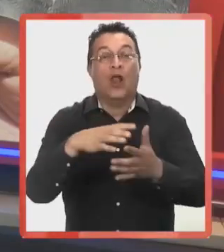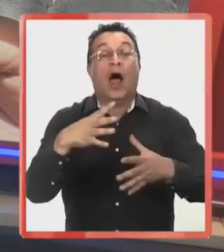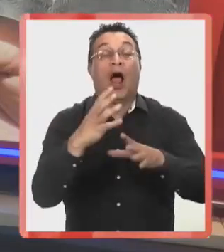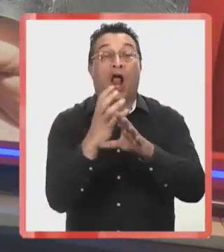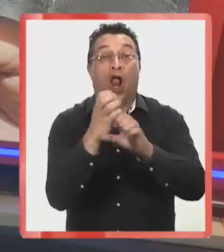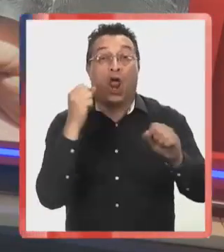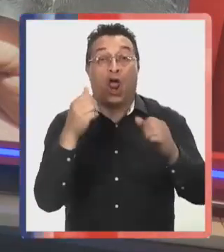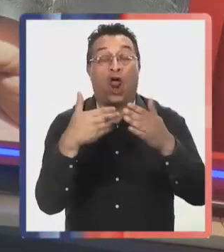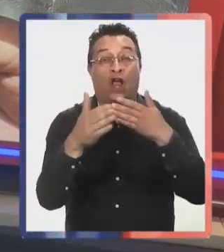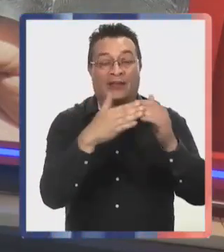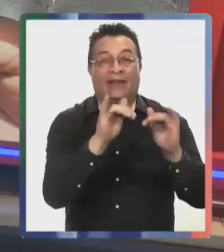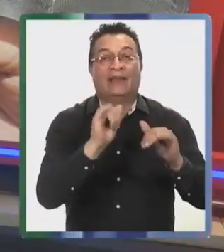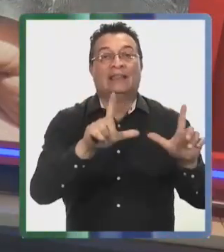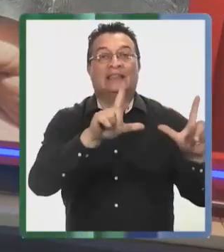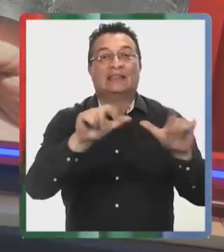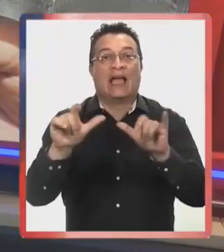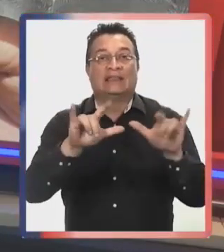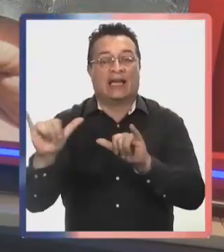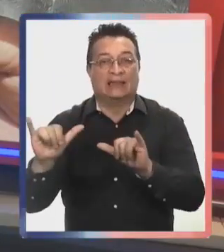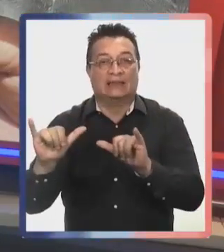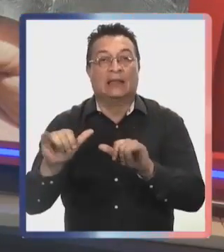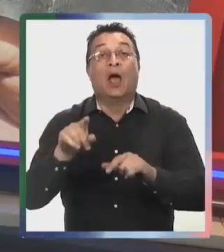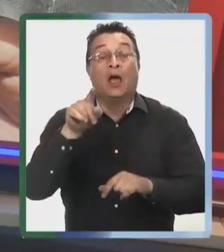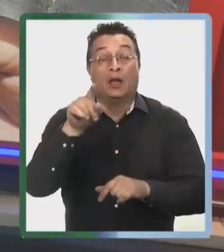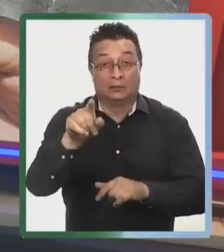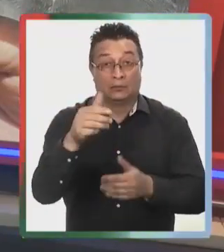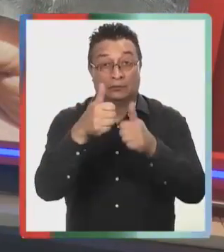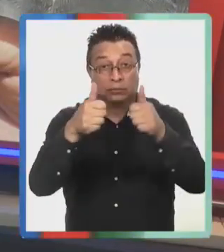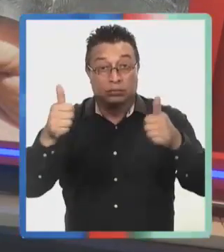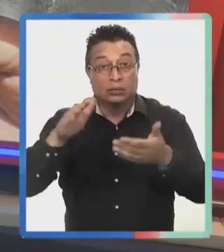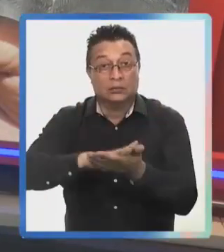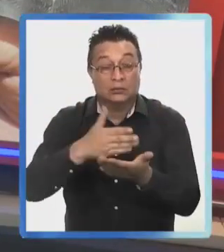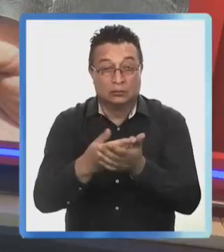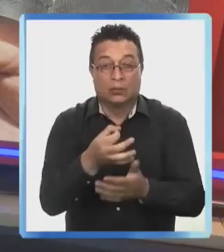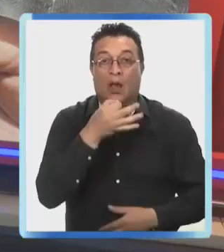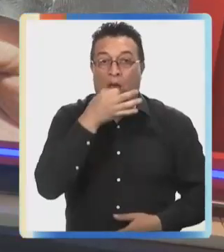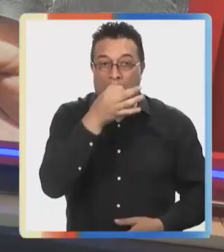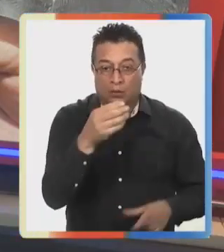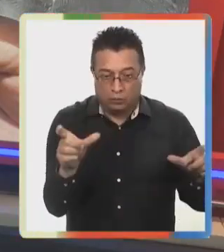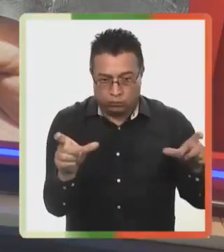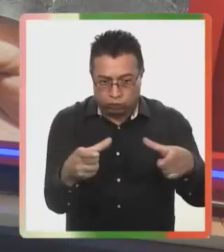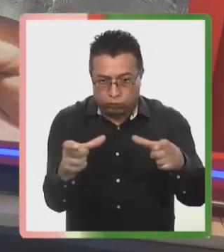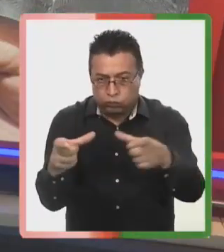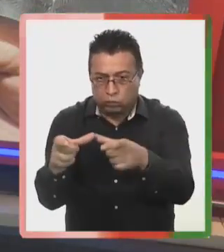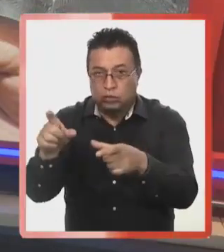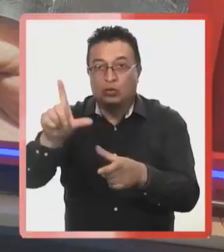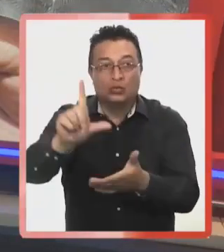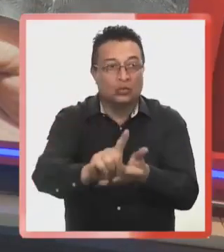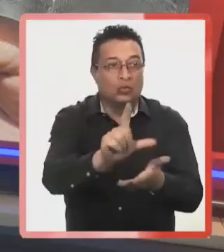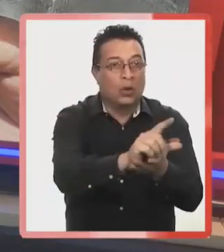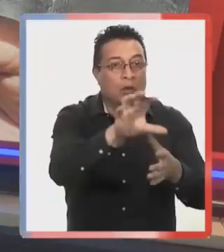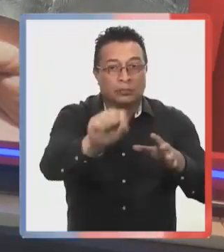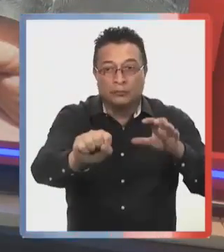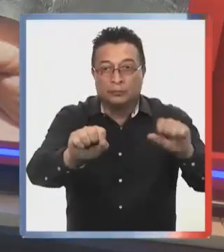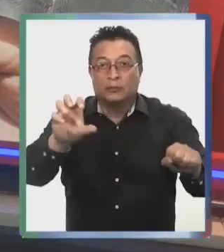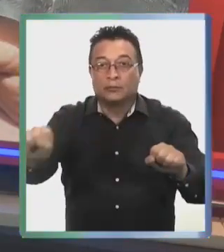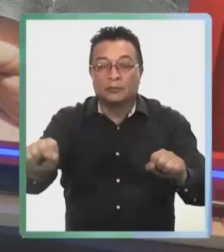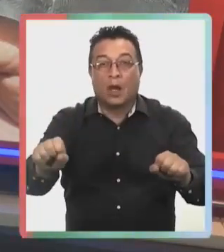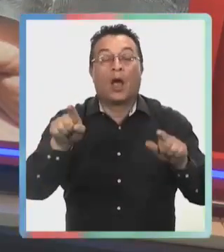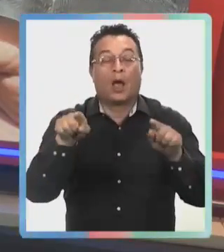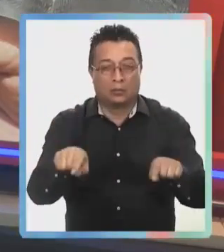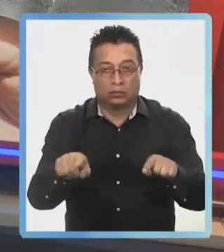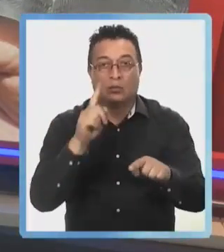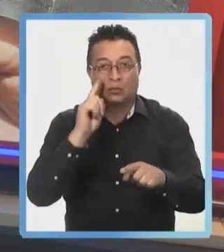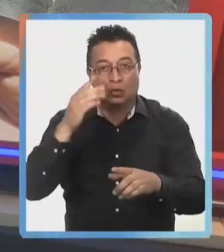y Yayay. A raíz de esto, la autoridad sanitaria estableció un perifoco en los sectores donde fueron hallados los ejemplares y